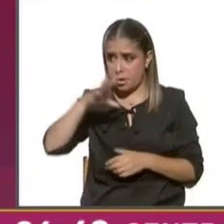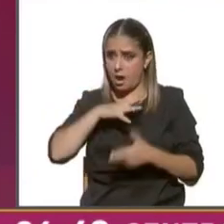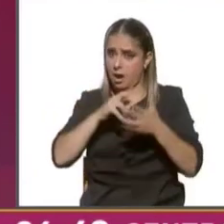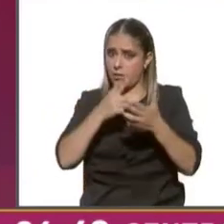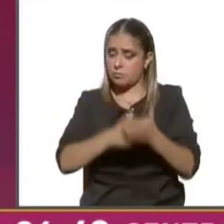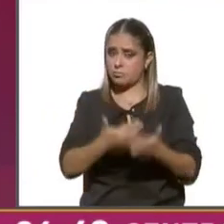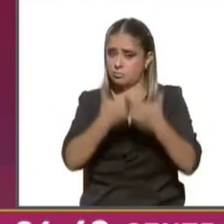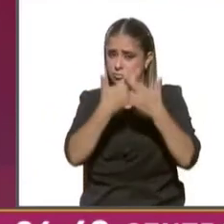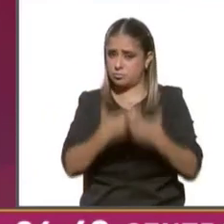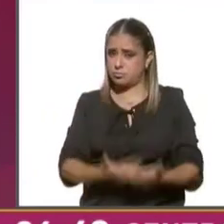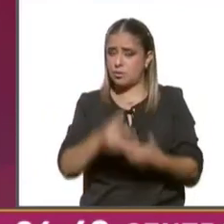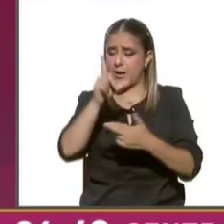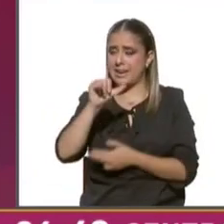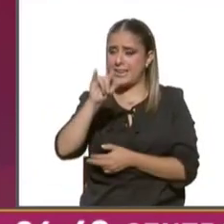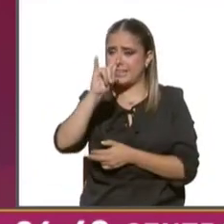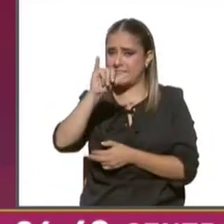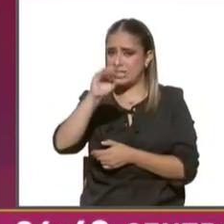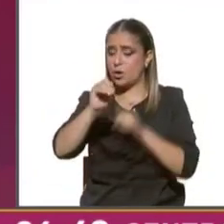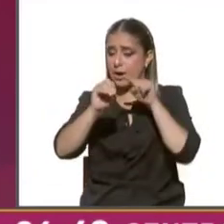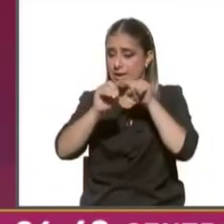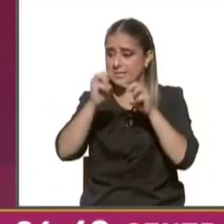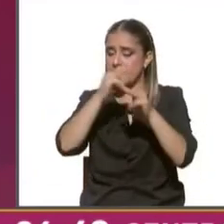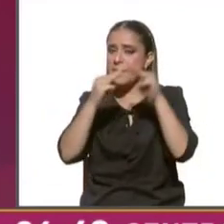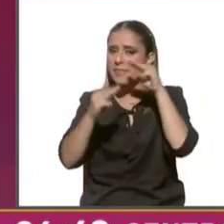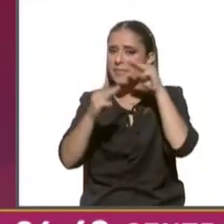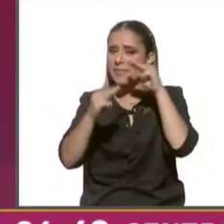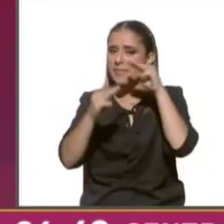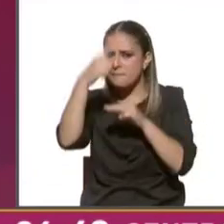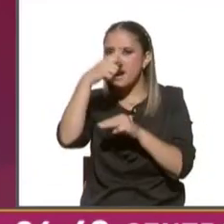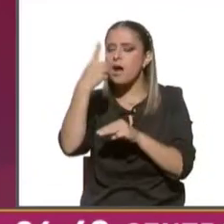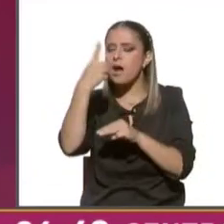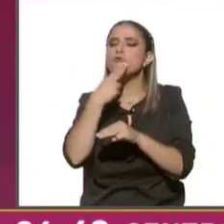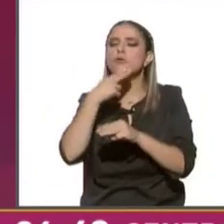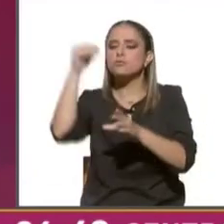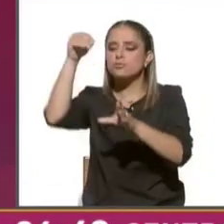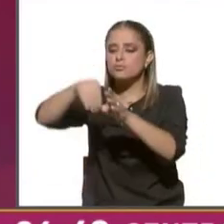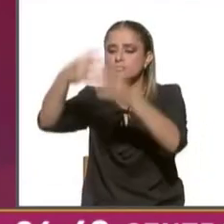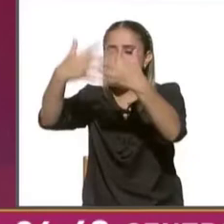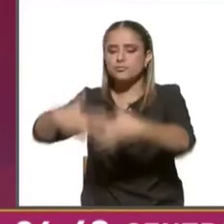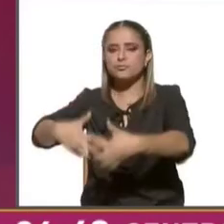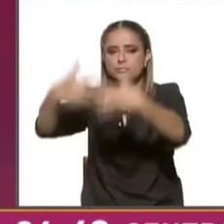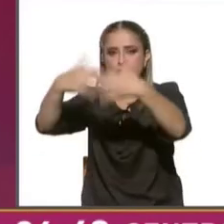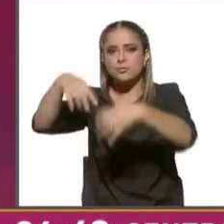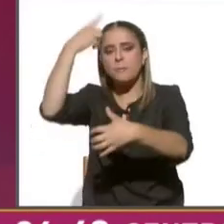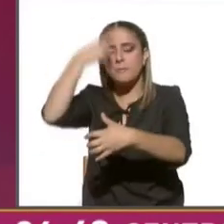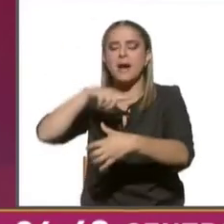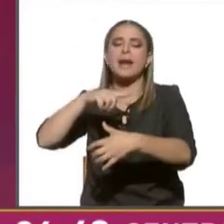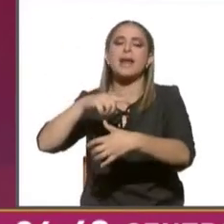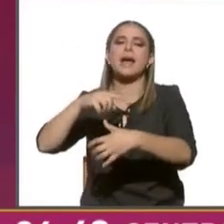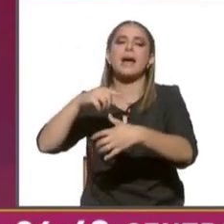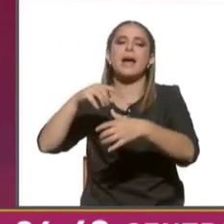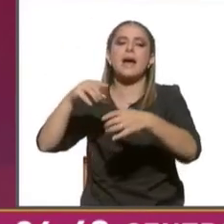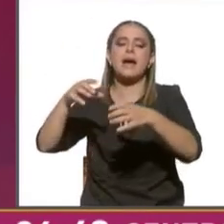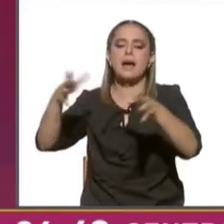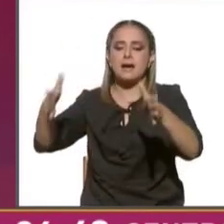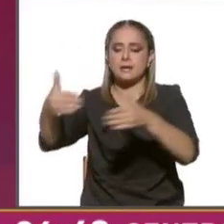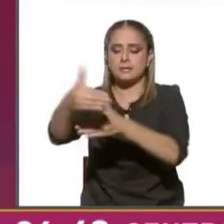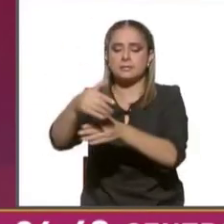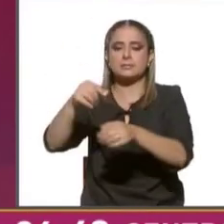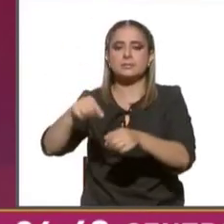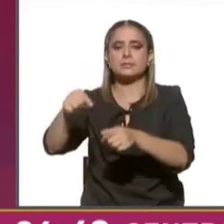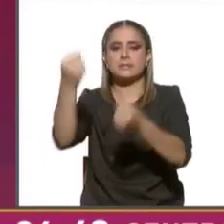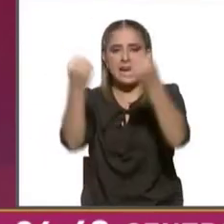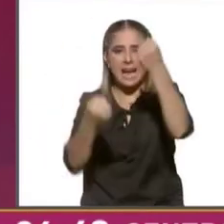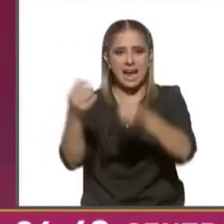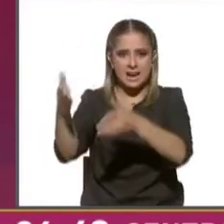litio, un mineral que se utiliza en la fabricación de baterías para autos, celulares, computadoras, y que se dice que es el petróleo